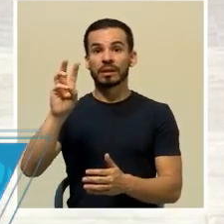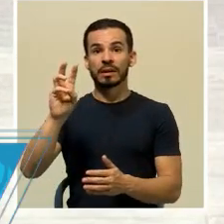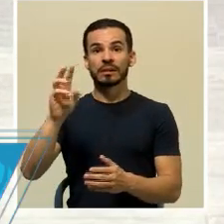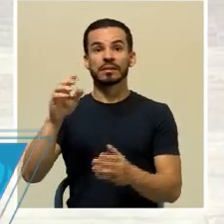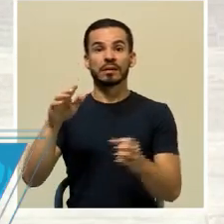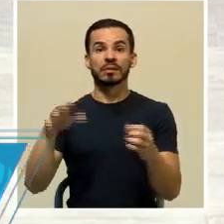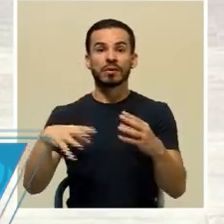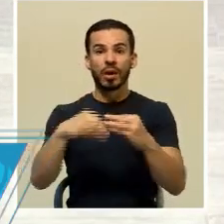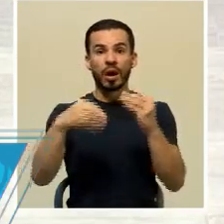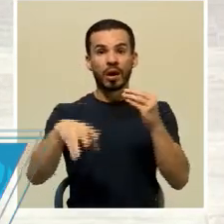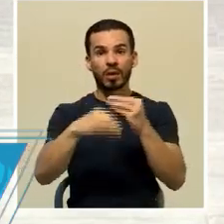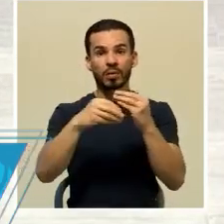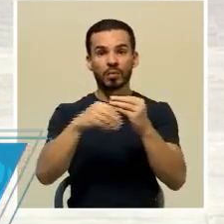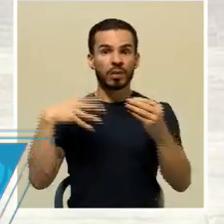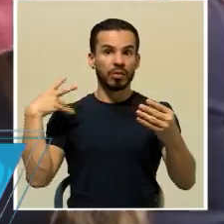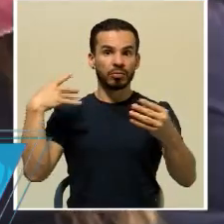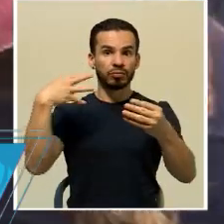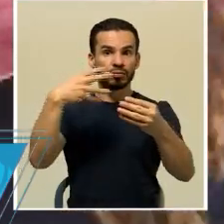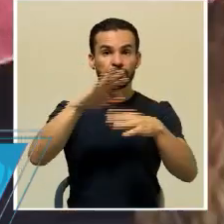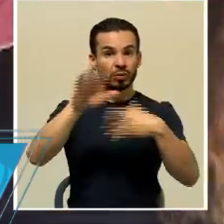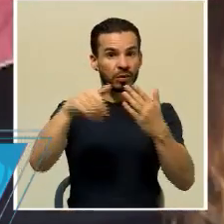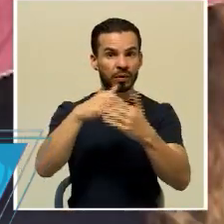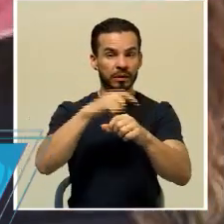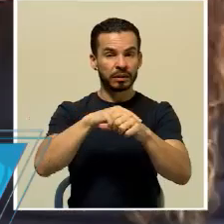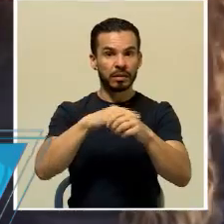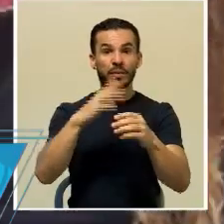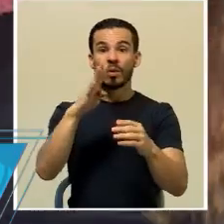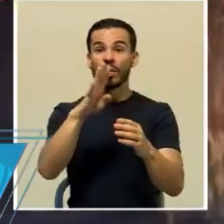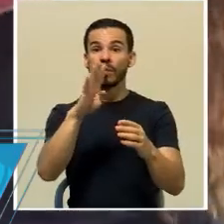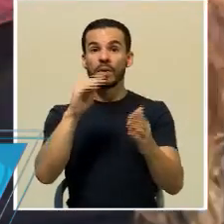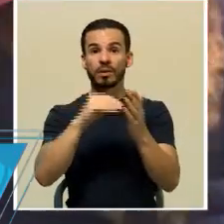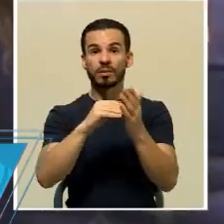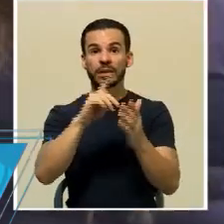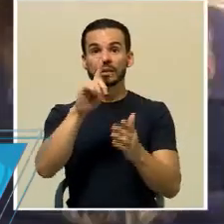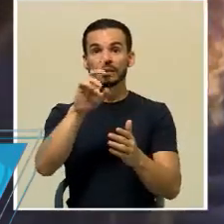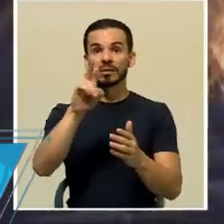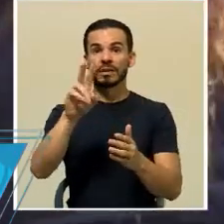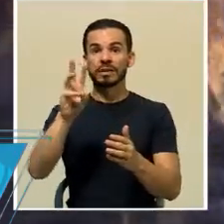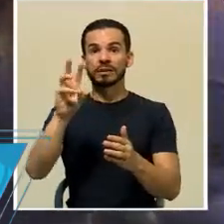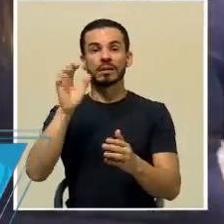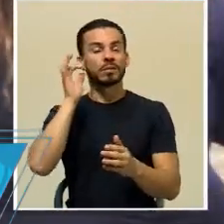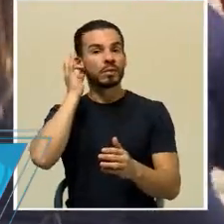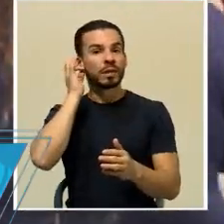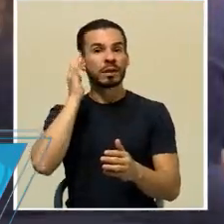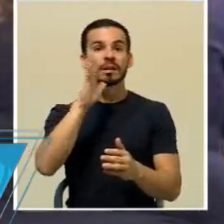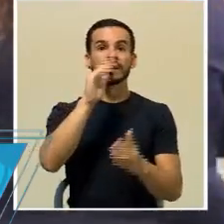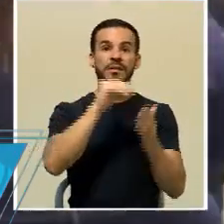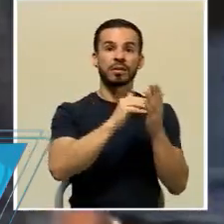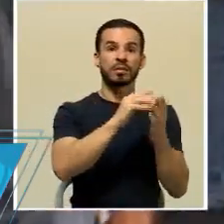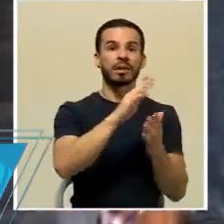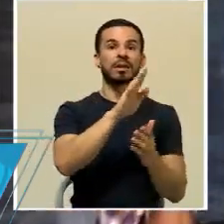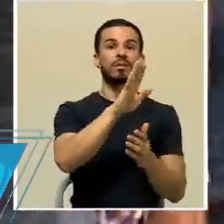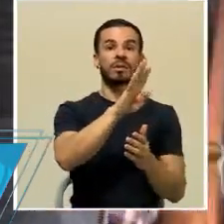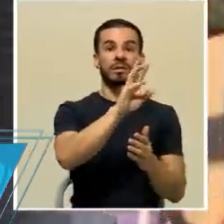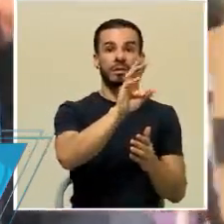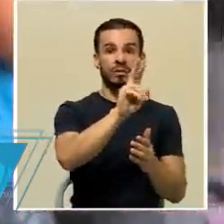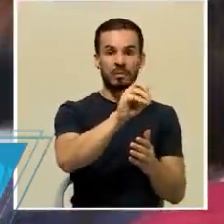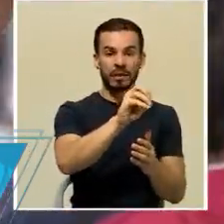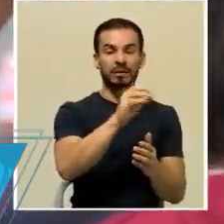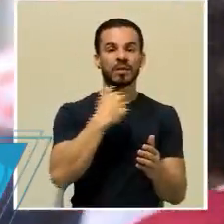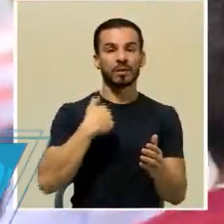9.546 casos acumulados durante la pandemia, 4.126 son mujeres y 5.420 son